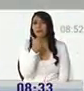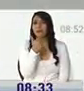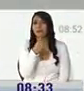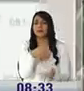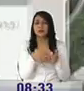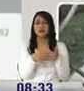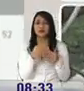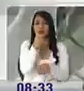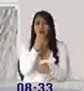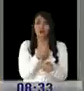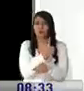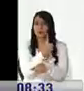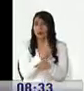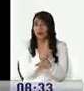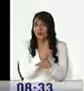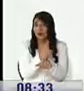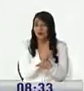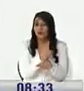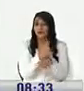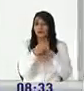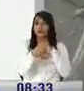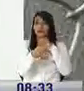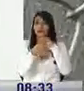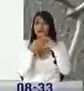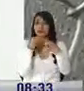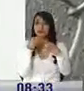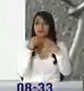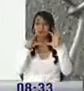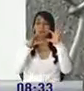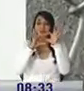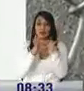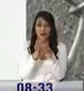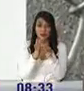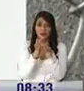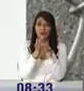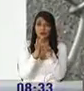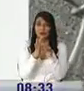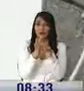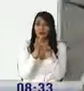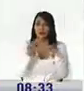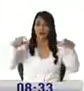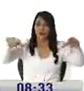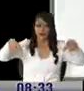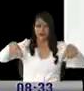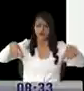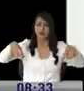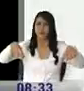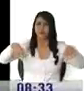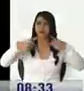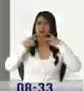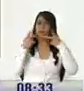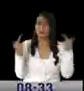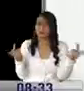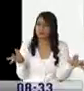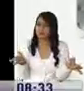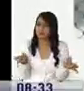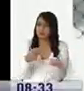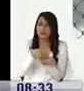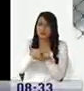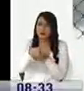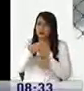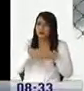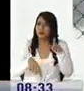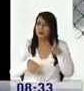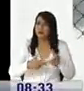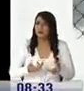hora y nos manda y nos manda Mira cerr esas esas canchas son públicas públicas Pues claro son